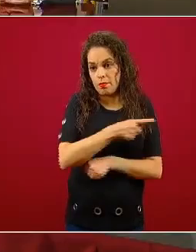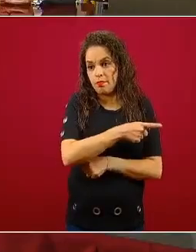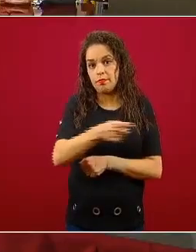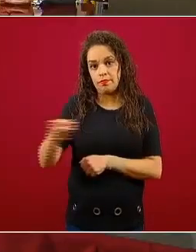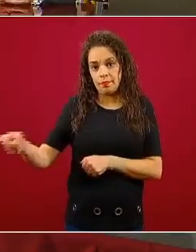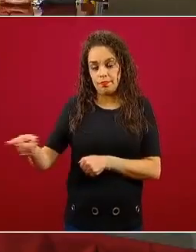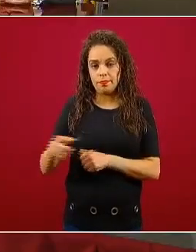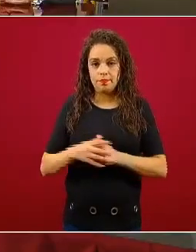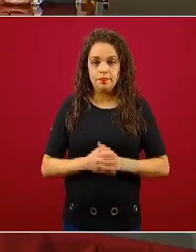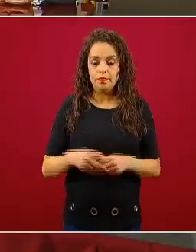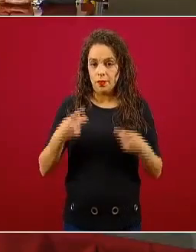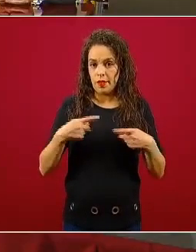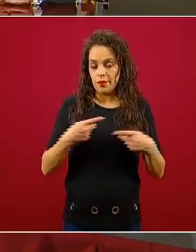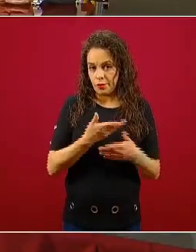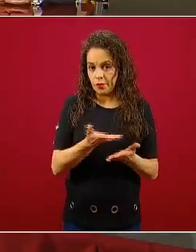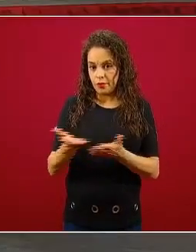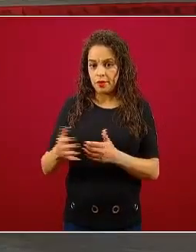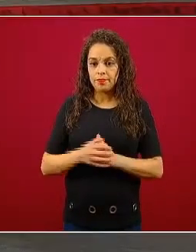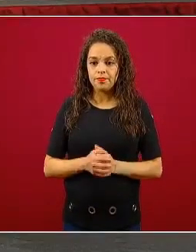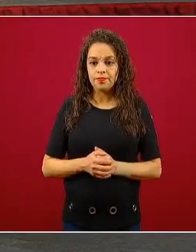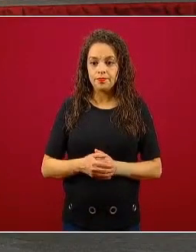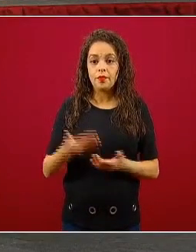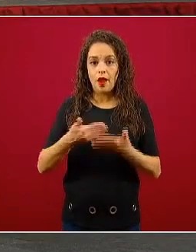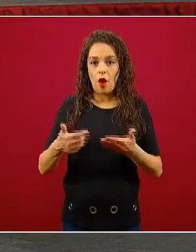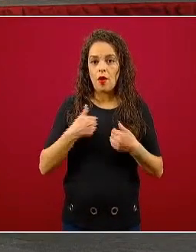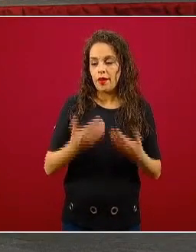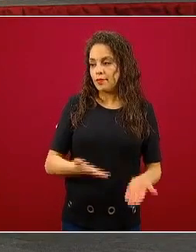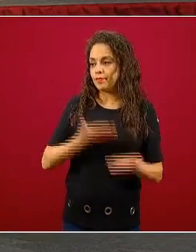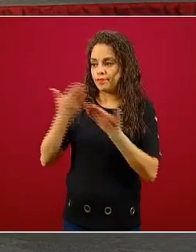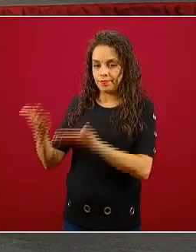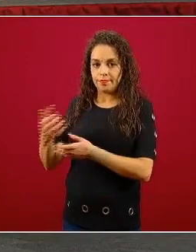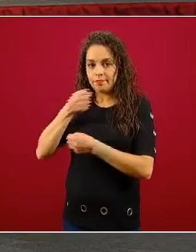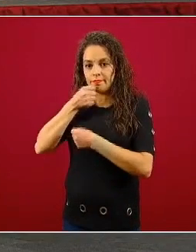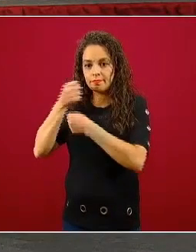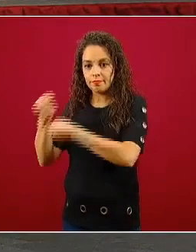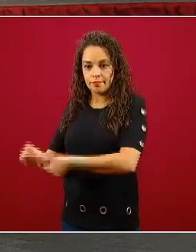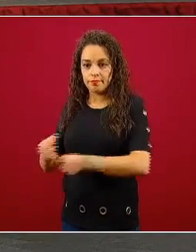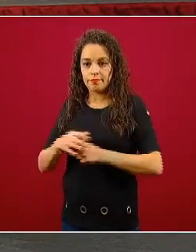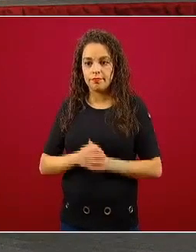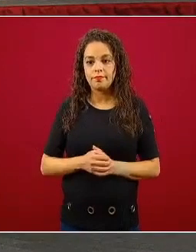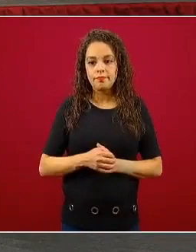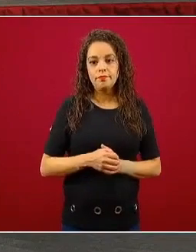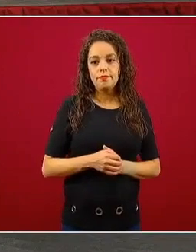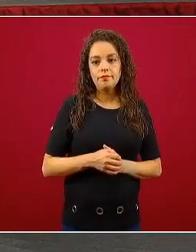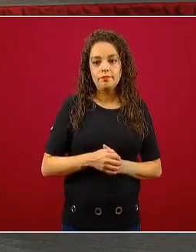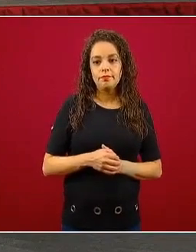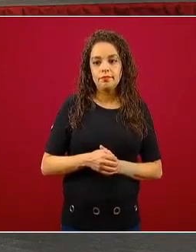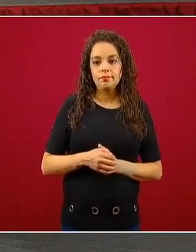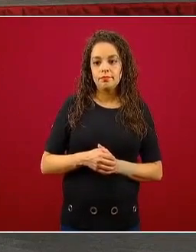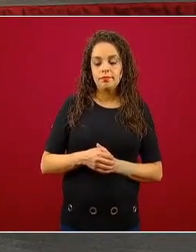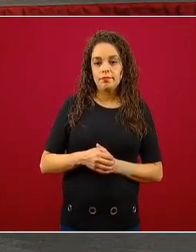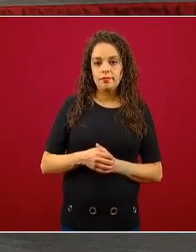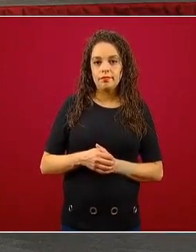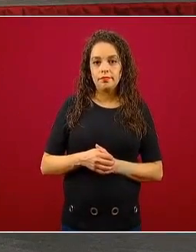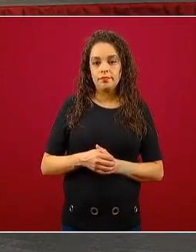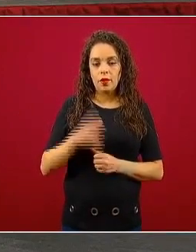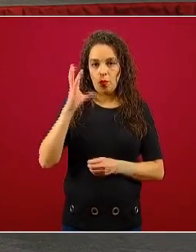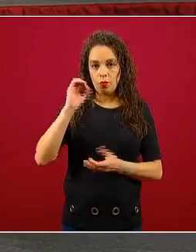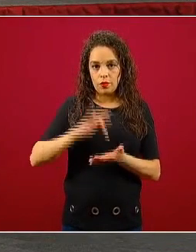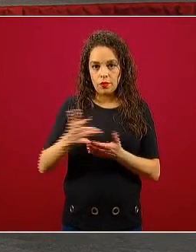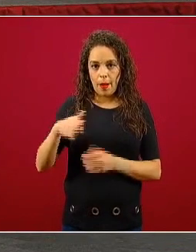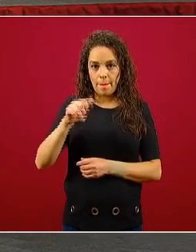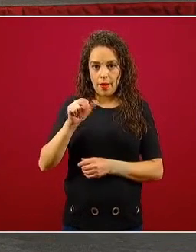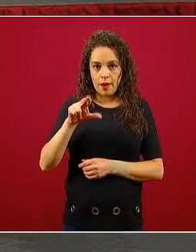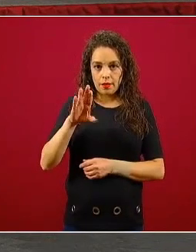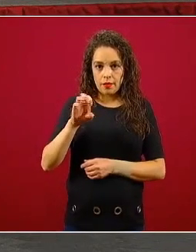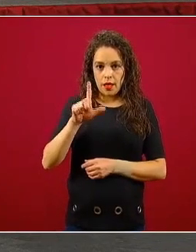Paso la palabra al señor Jorge. Gracias. Muchas gracias, Marcelina. Si me